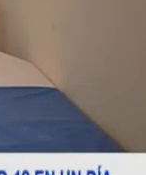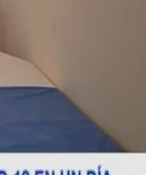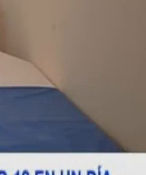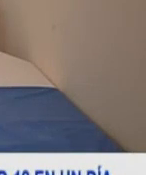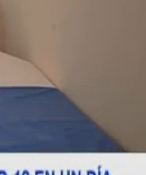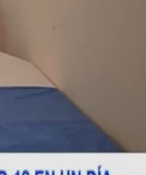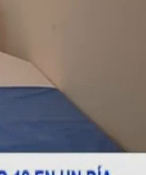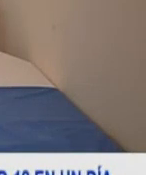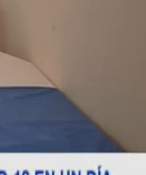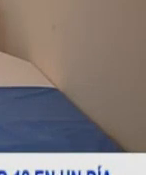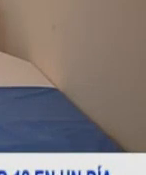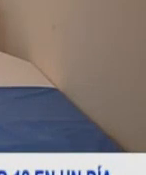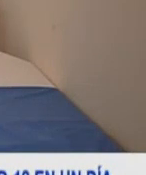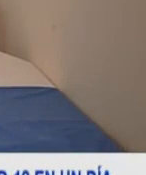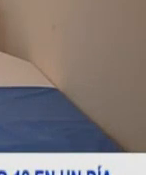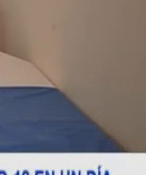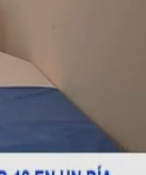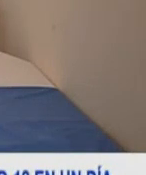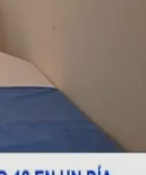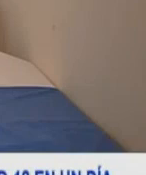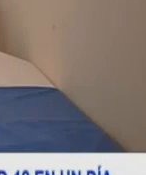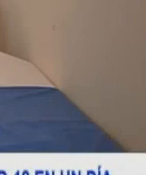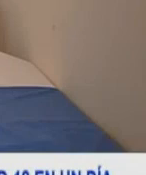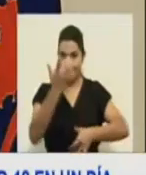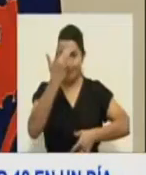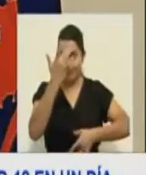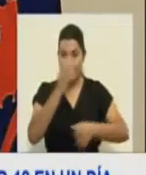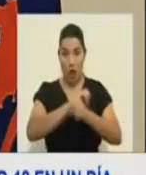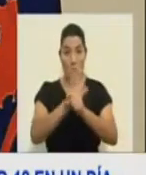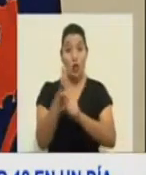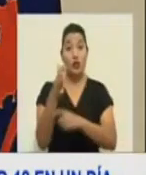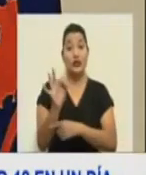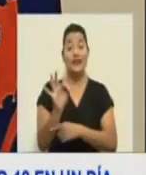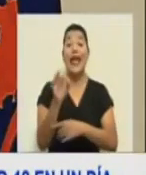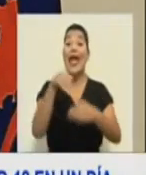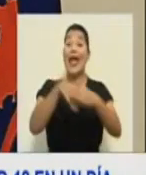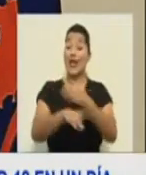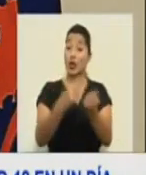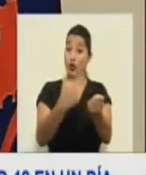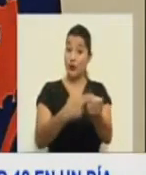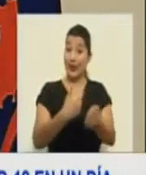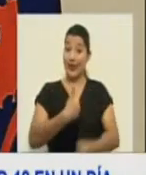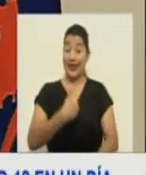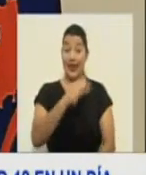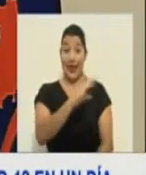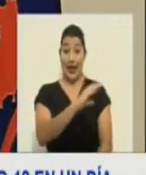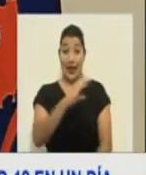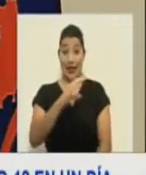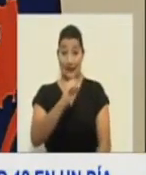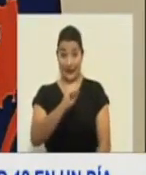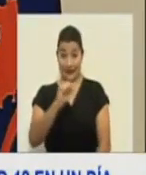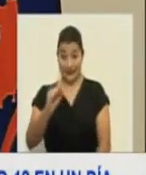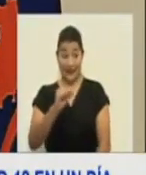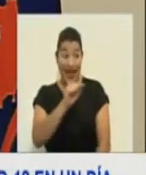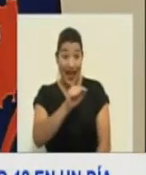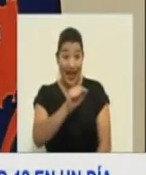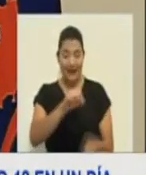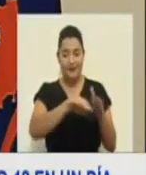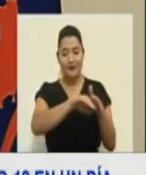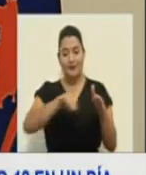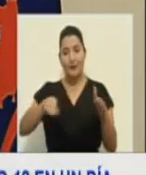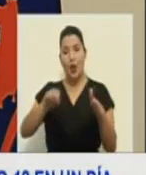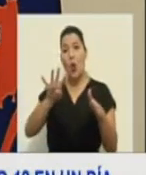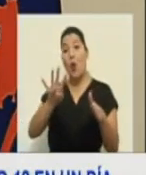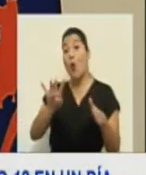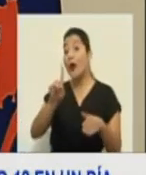225 pacientes hospitalizados por COVID-19 en los hospitales de la Caja. De esos, 41